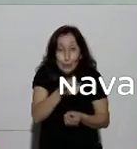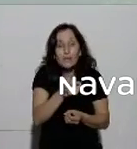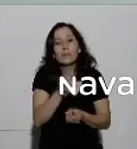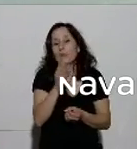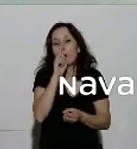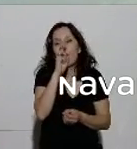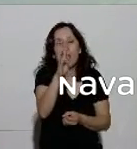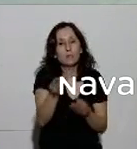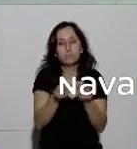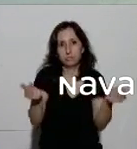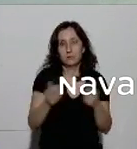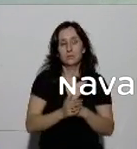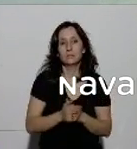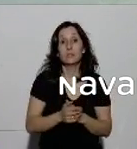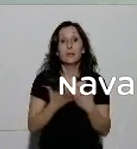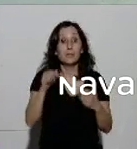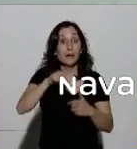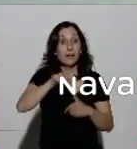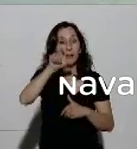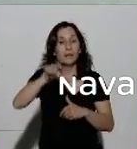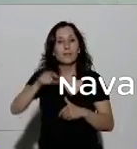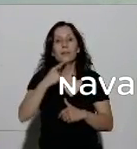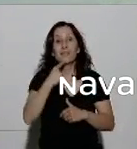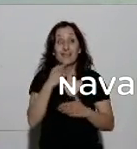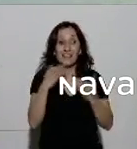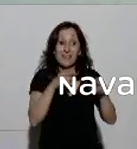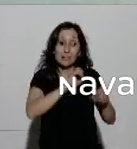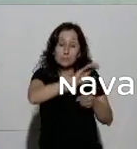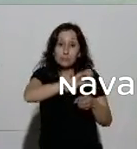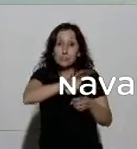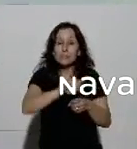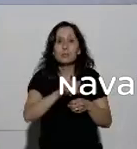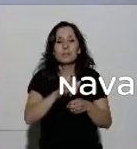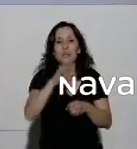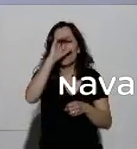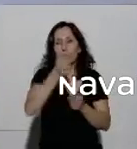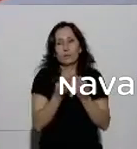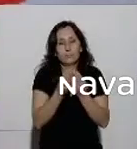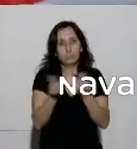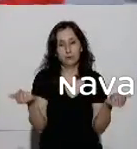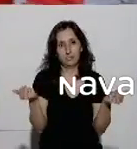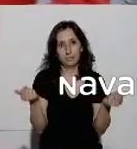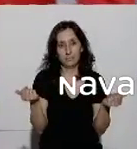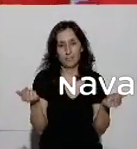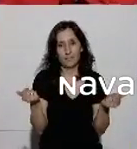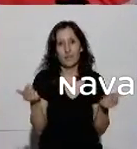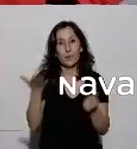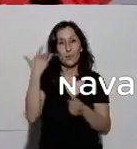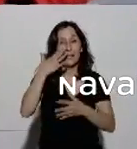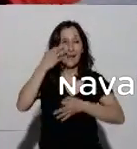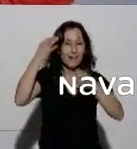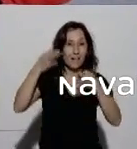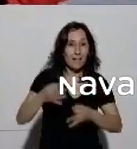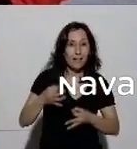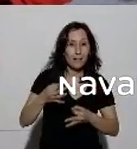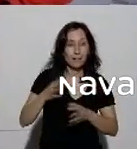a Dios después de eso las brujas desaparecieron. O sea, hasta ese punto se tergiversó lo que de verdad había ocurrido en